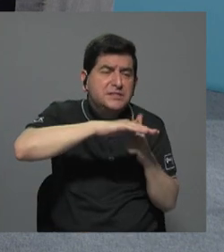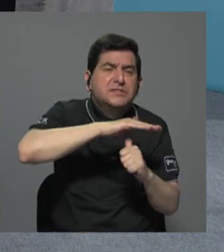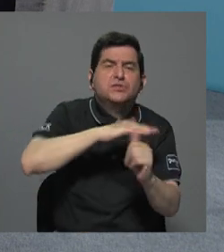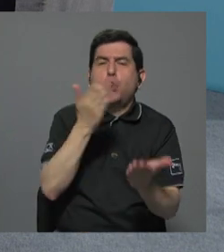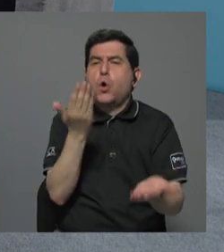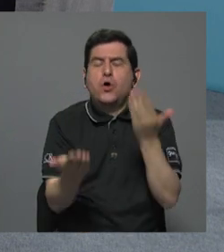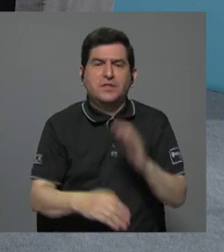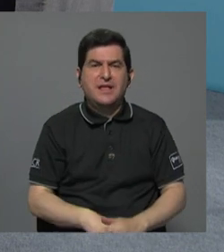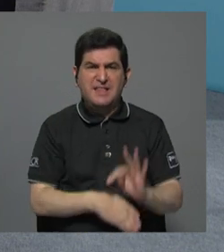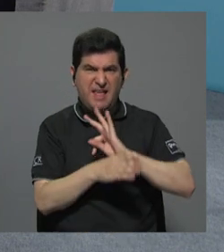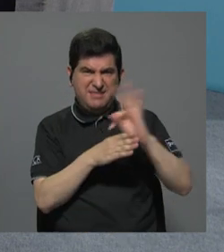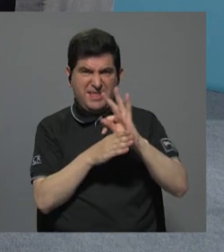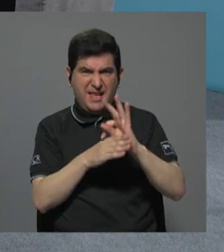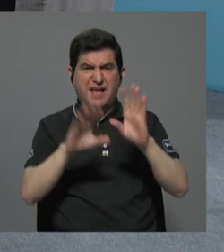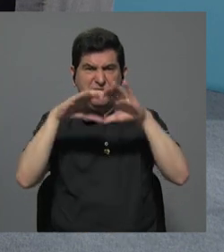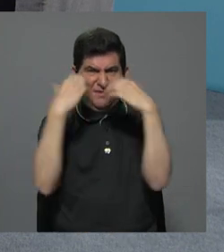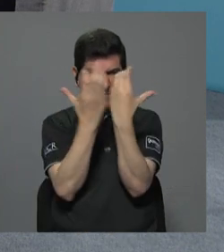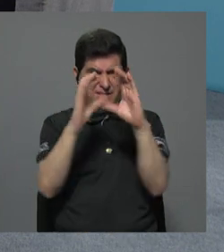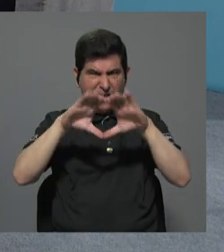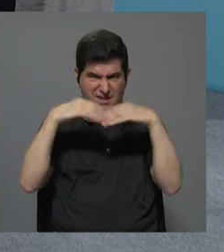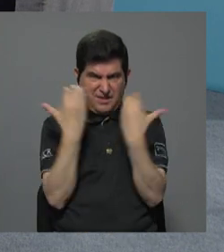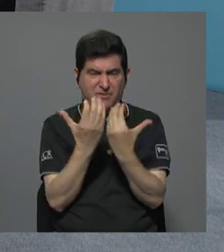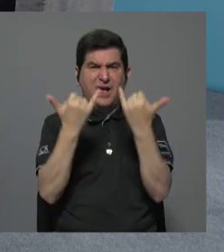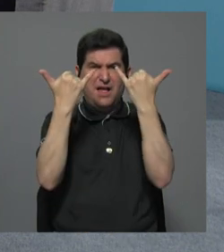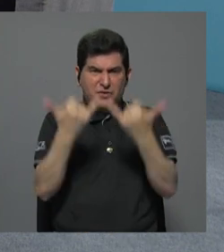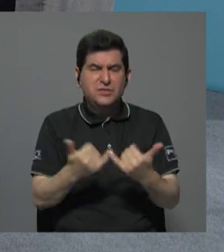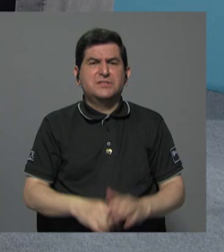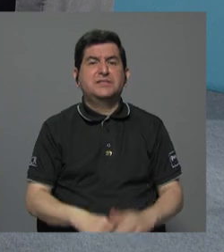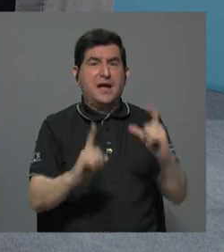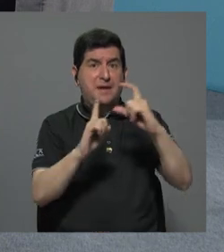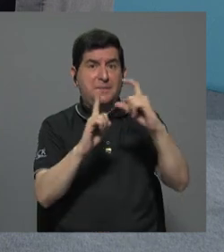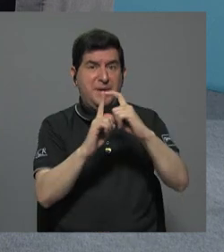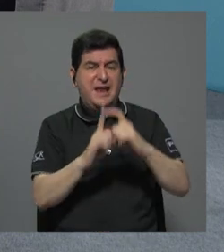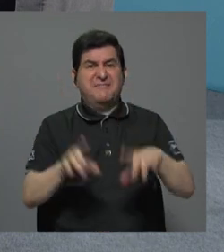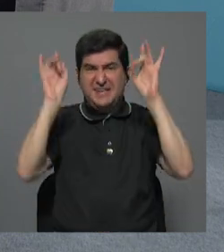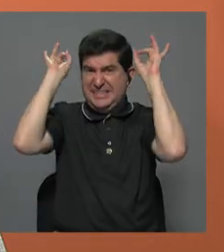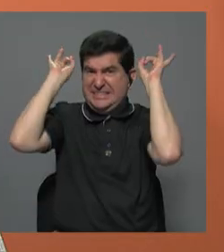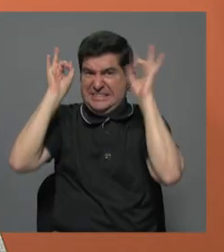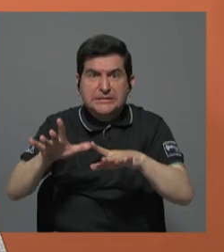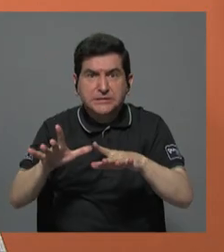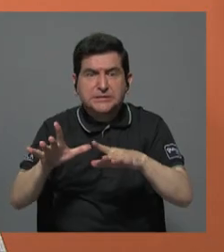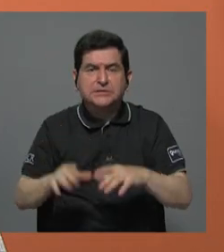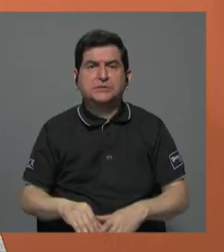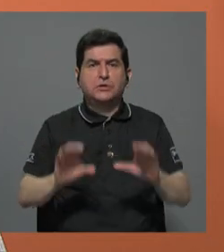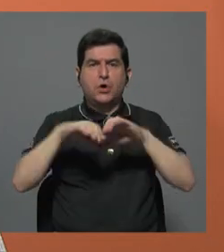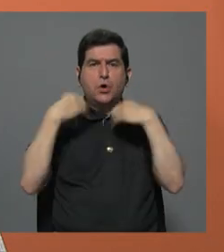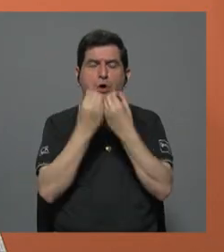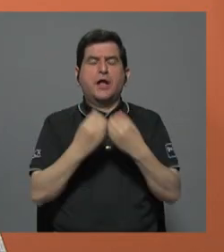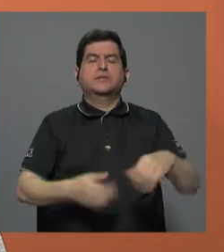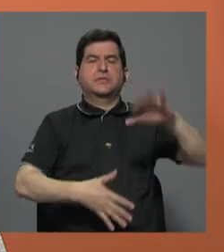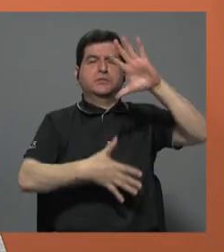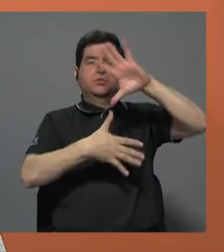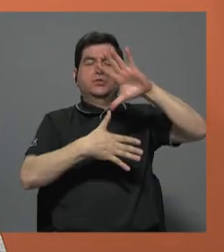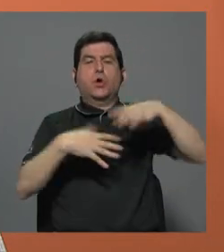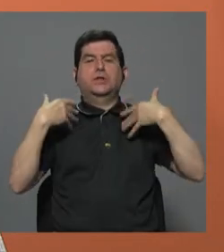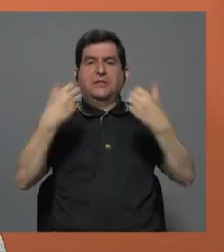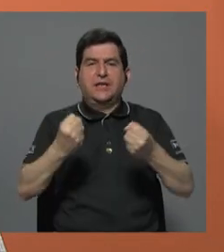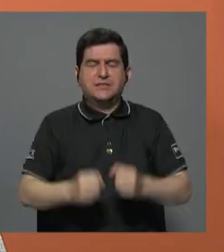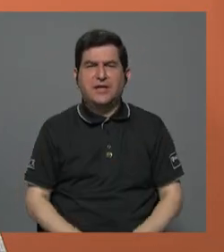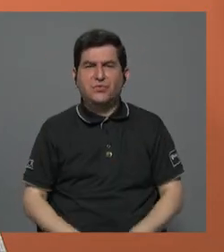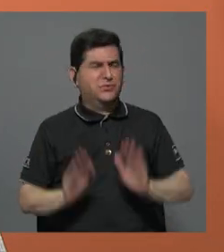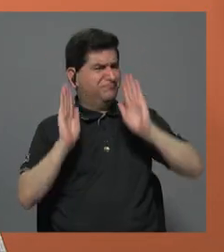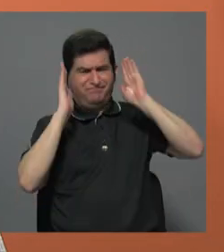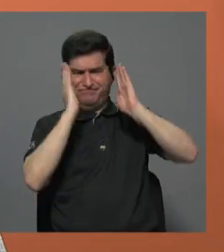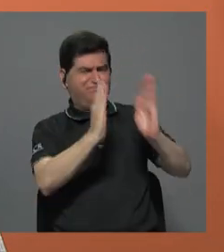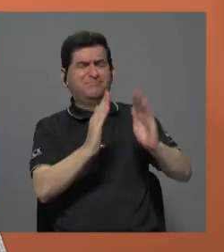vez y terapias que han sido catalogadas también pero utilizando el término que sabemos ahora por beber por la organizan panamericana de la salud que han sido desestimadas